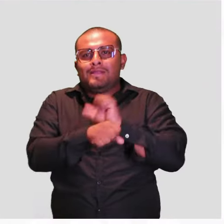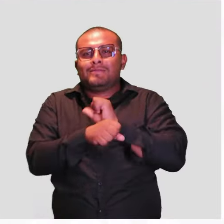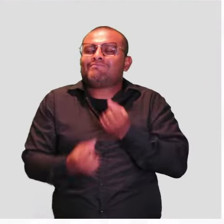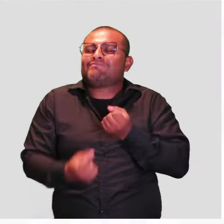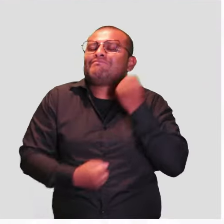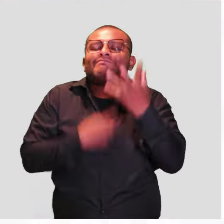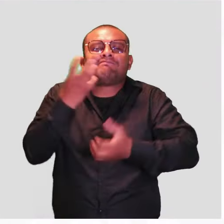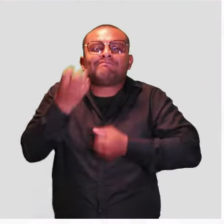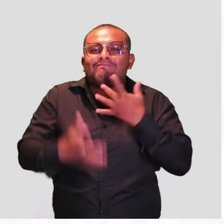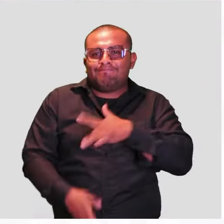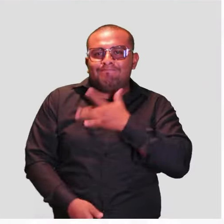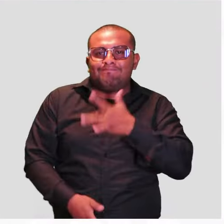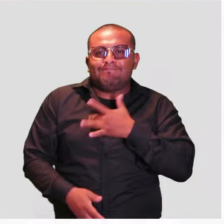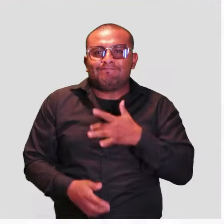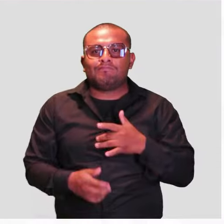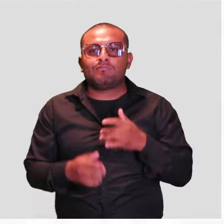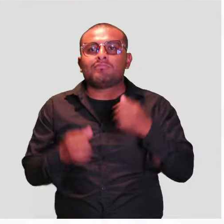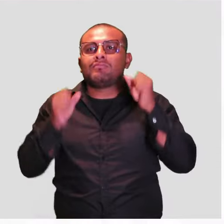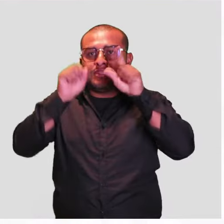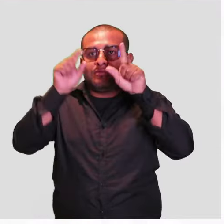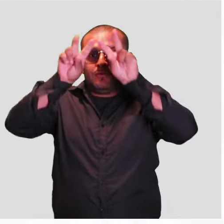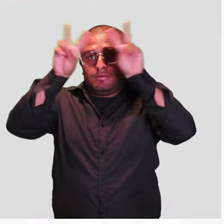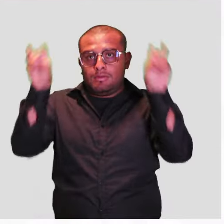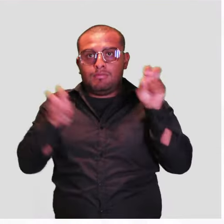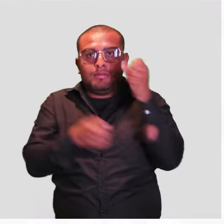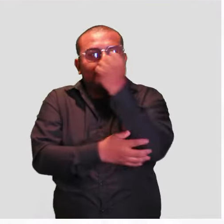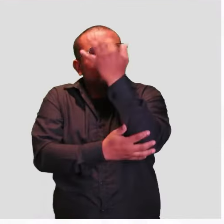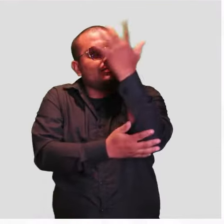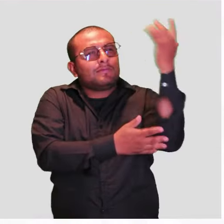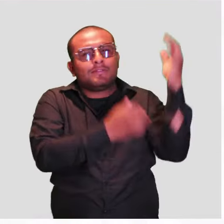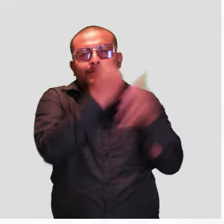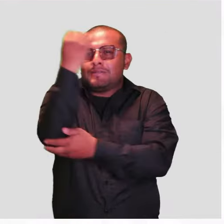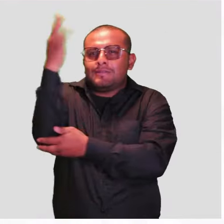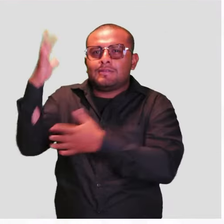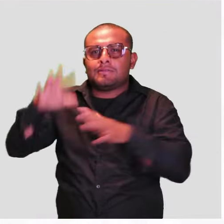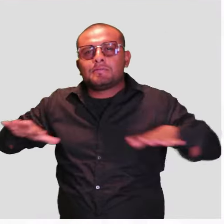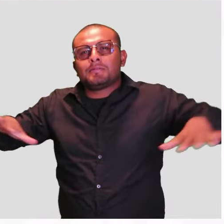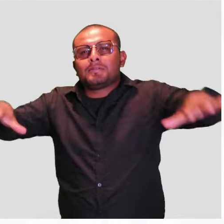tema de medio ambiente, vamos a aplicar proyectos.